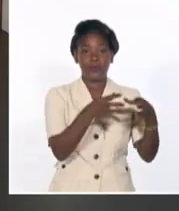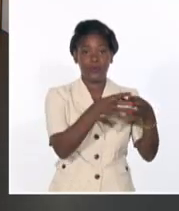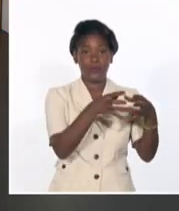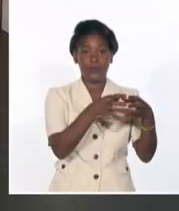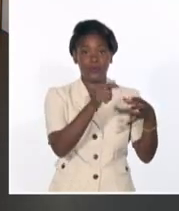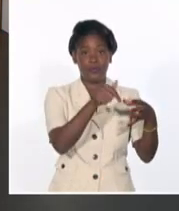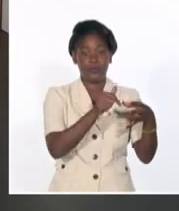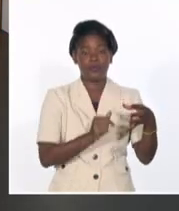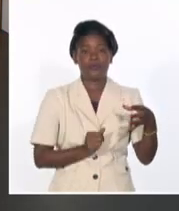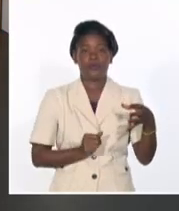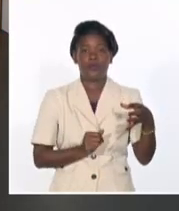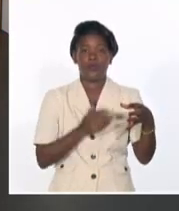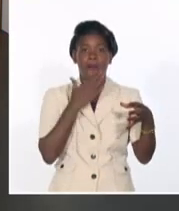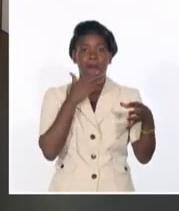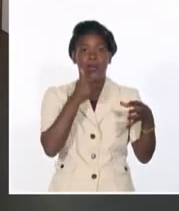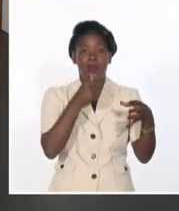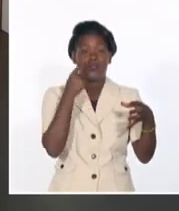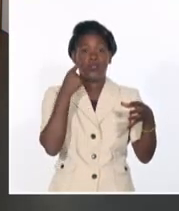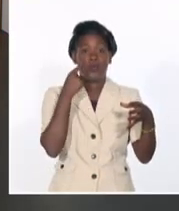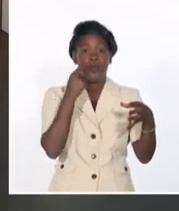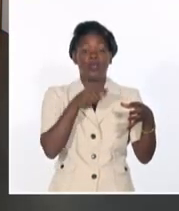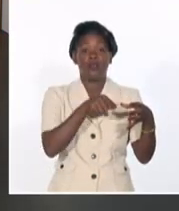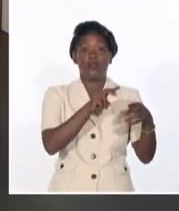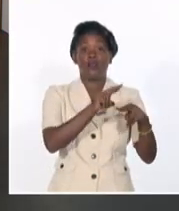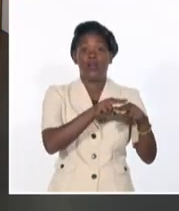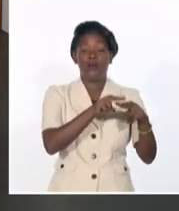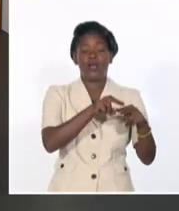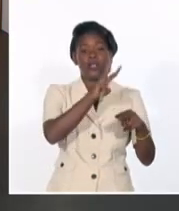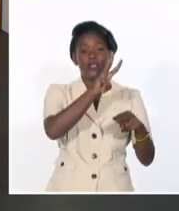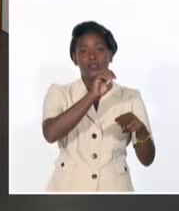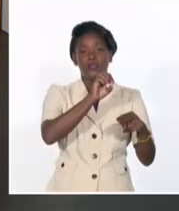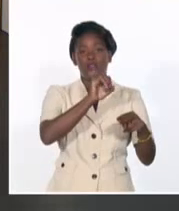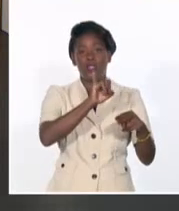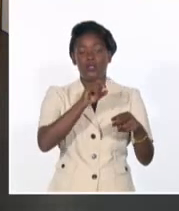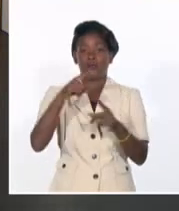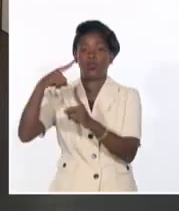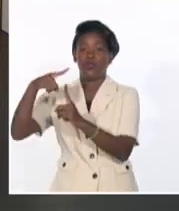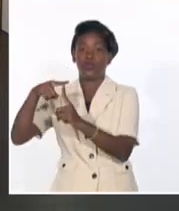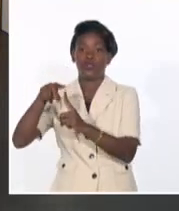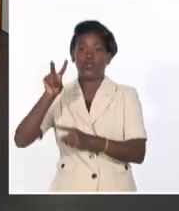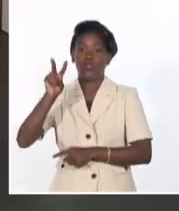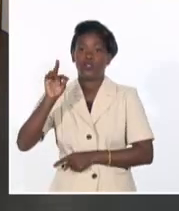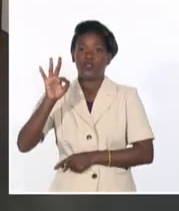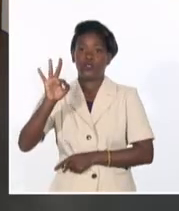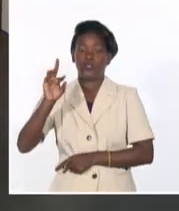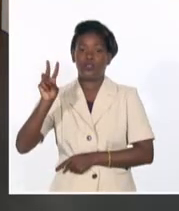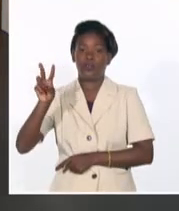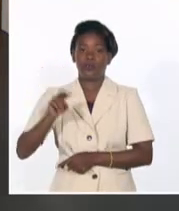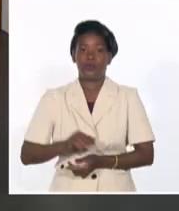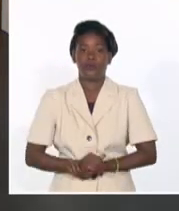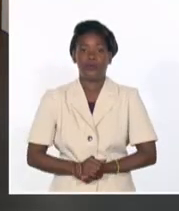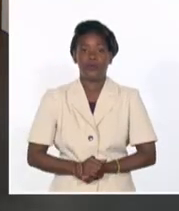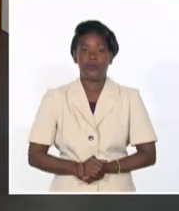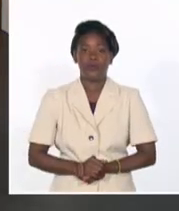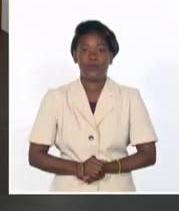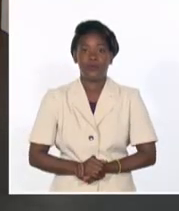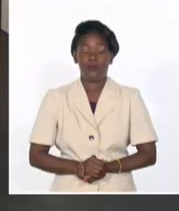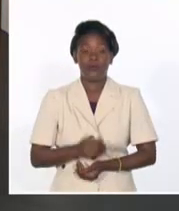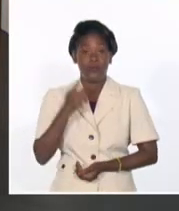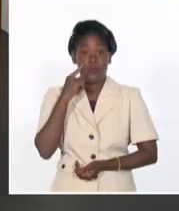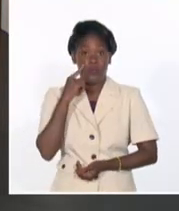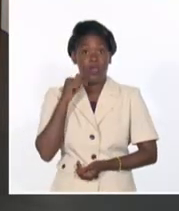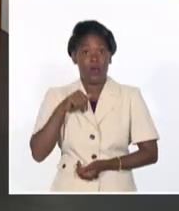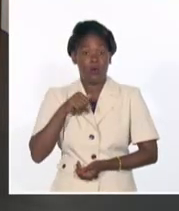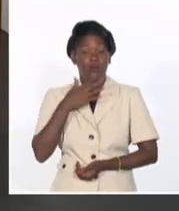ustedes mejor averaje para Industriales 306, Las Tunas 282. Recuerden que por encima de los 300 se considera un buen